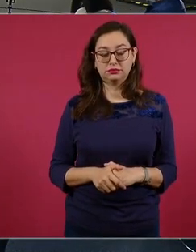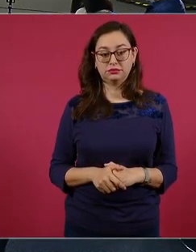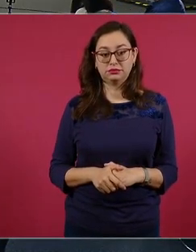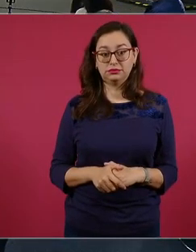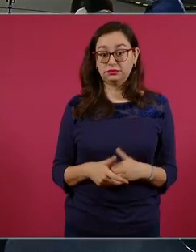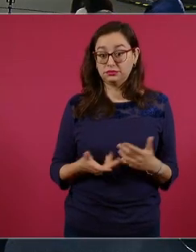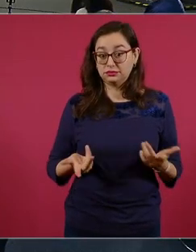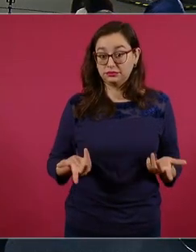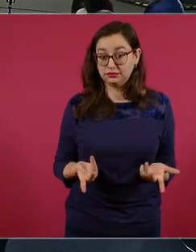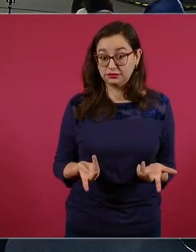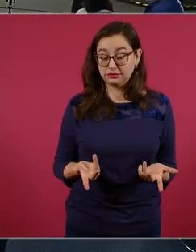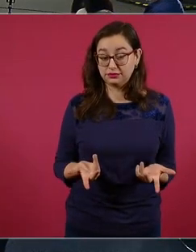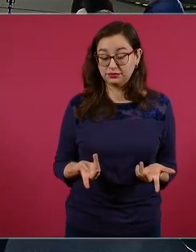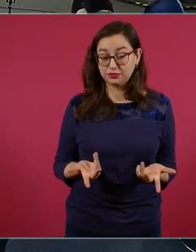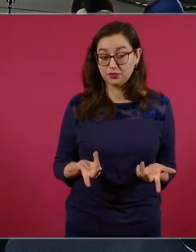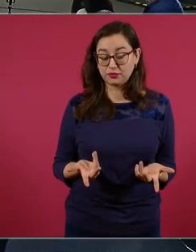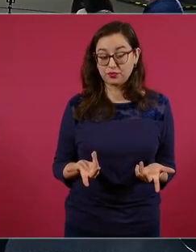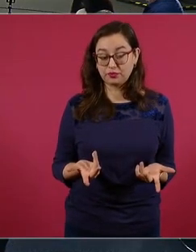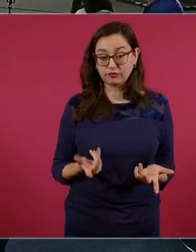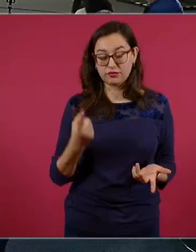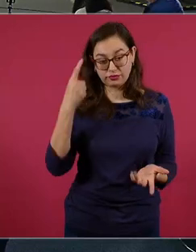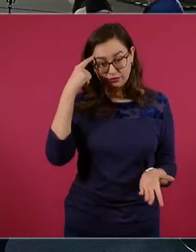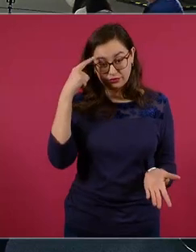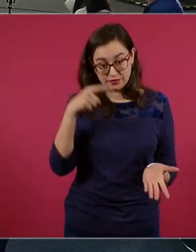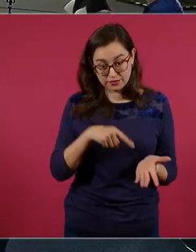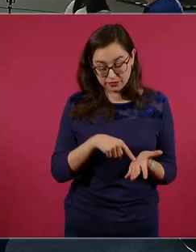Entonces, yo creo que esto,